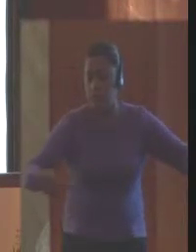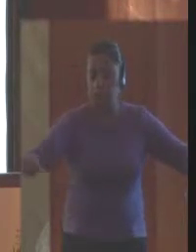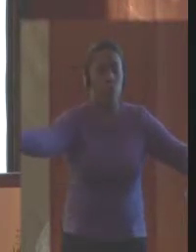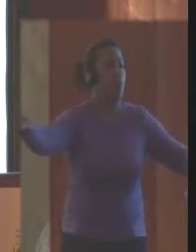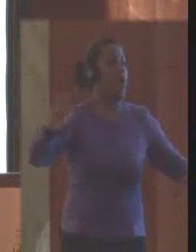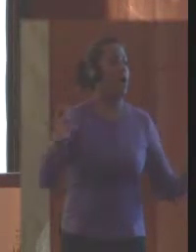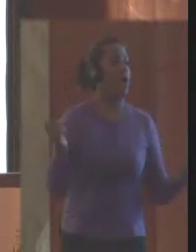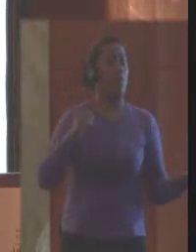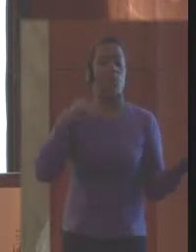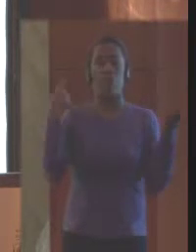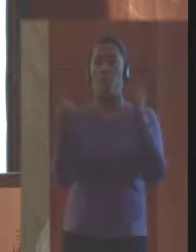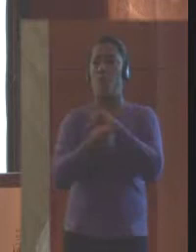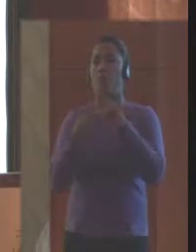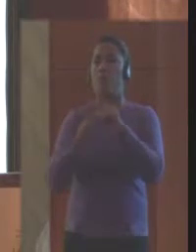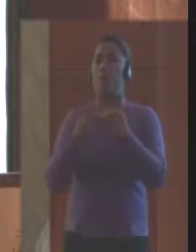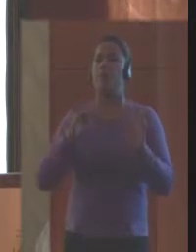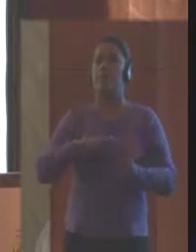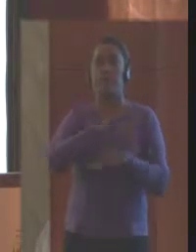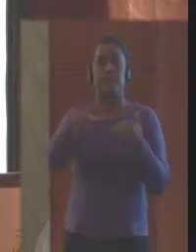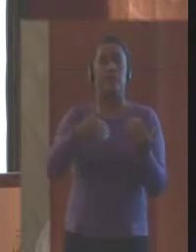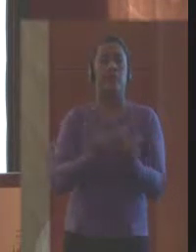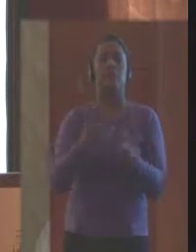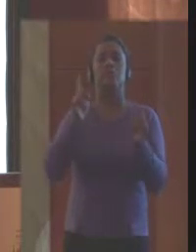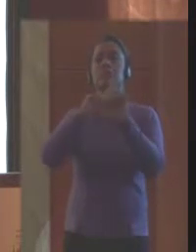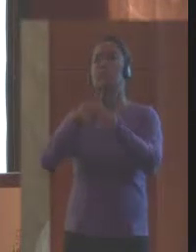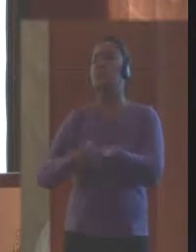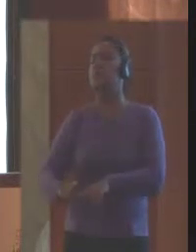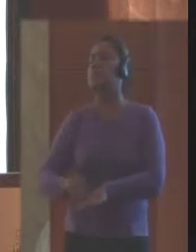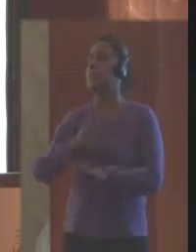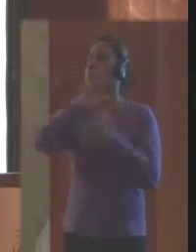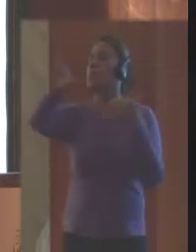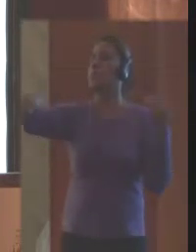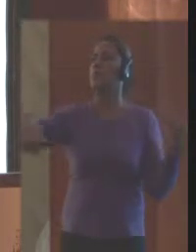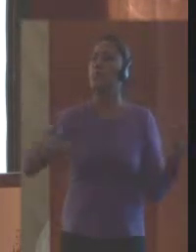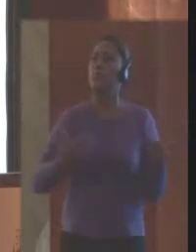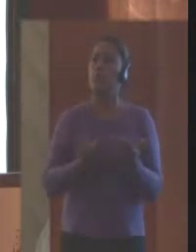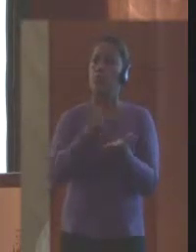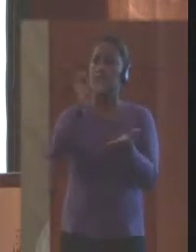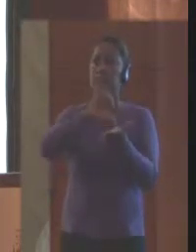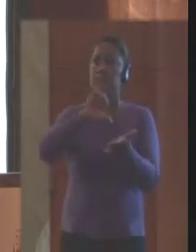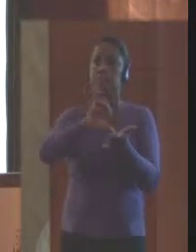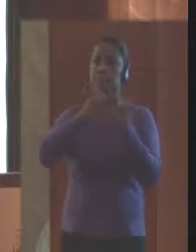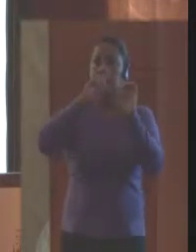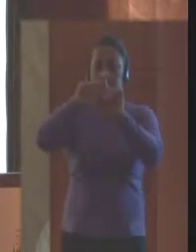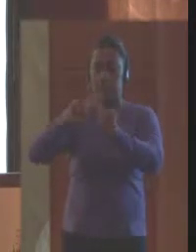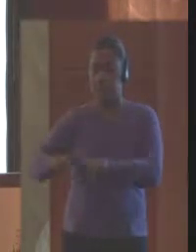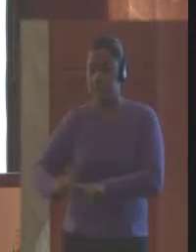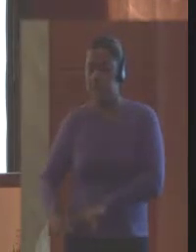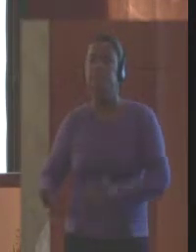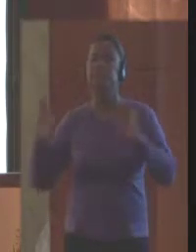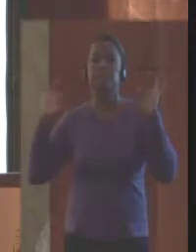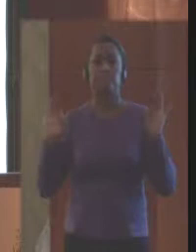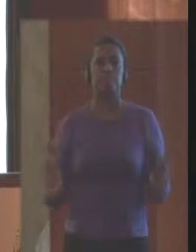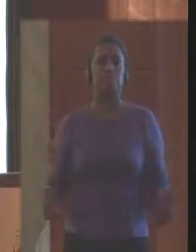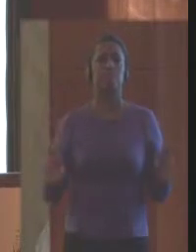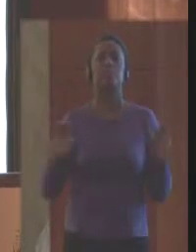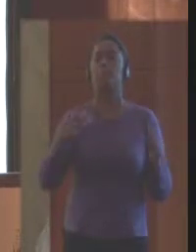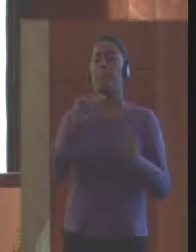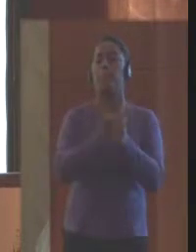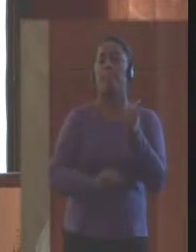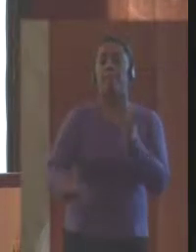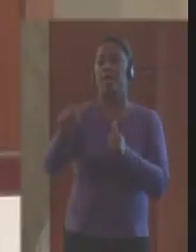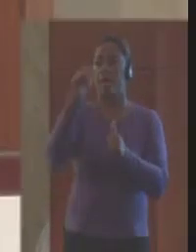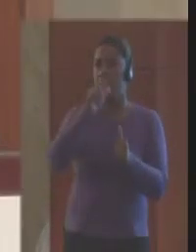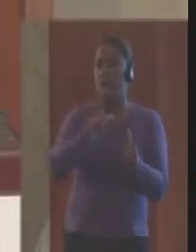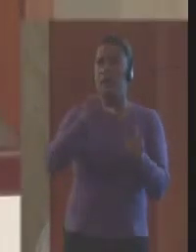un sistema urbano de drenaje, en la que toda la ciudad, no una parte de un pedazo de la ciudad, toda la ciudad haga parte de